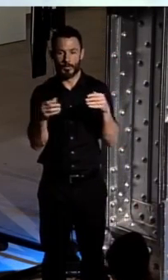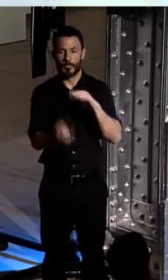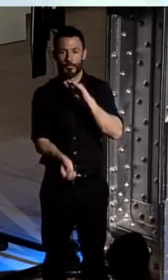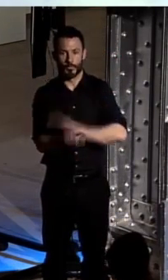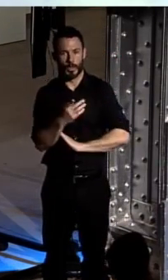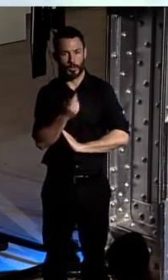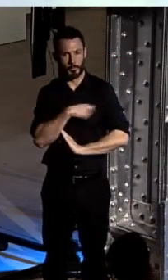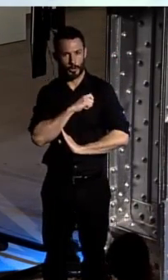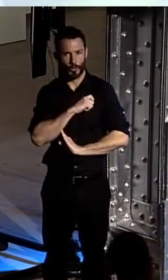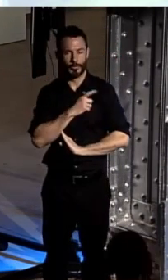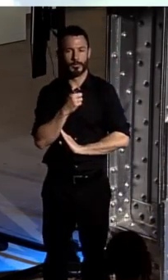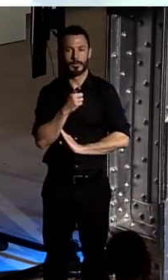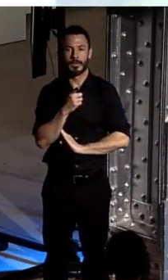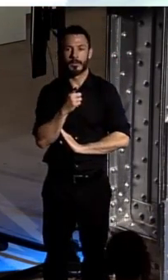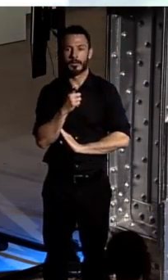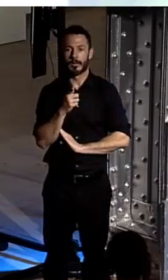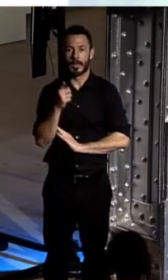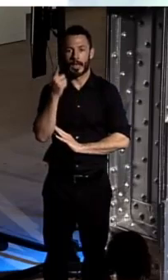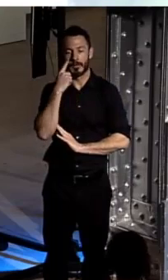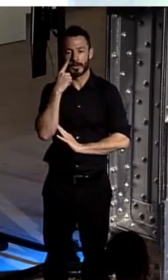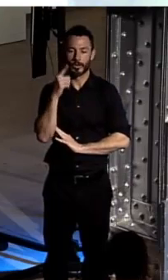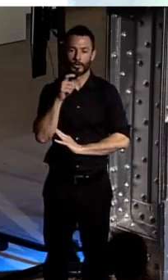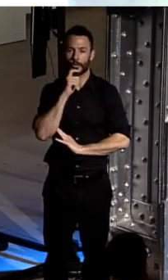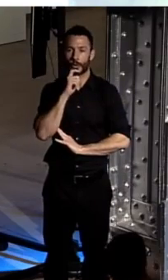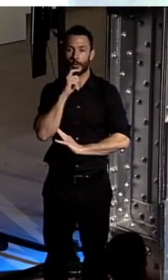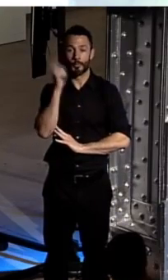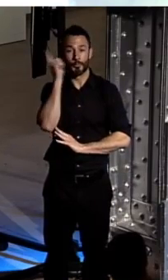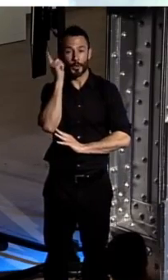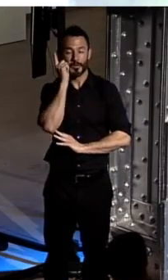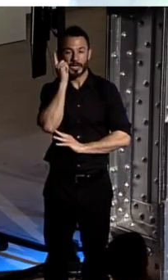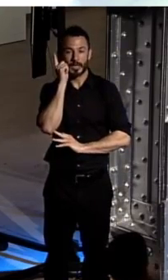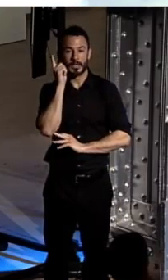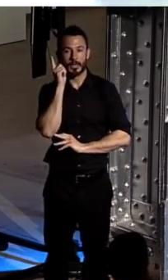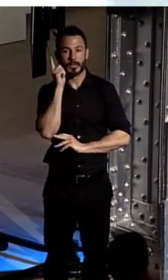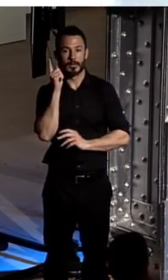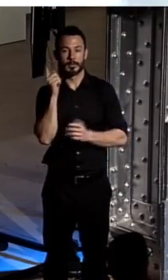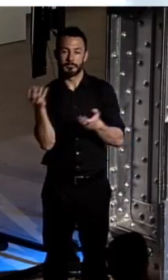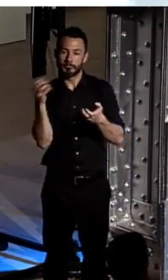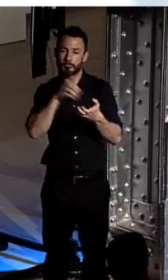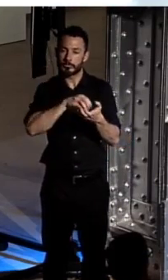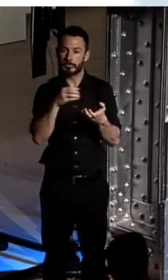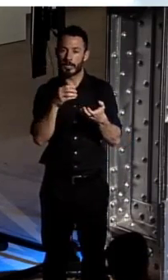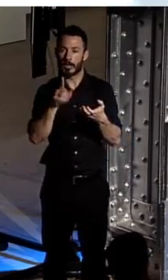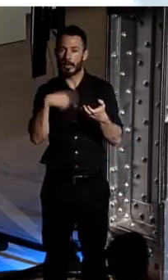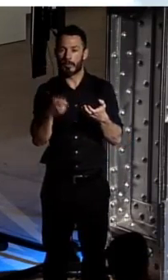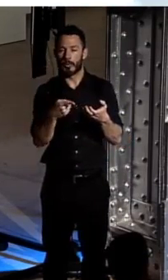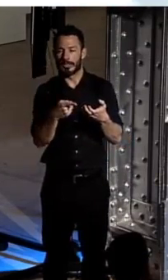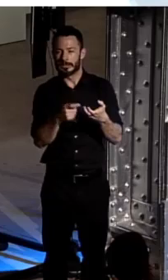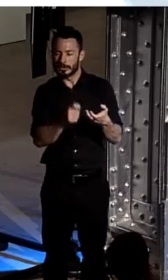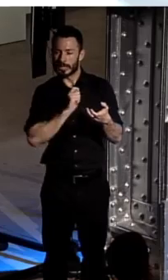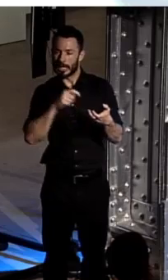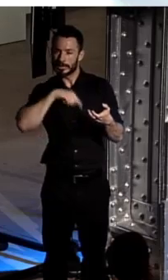se llama Emerge, y lo que están trabajando es en cómo añadir haptics al móvil para poder añadir una